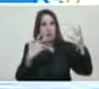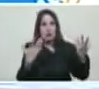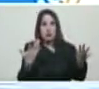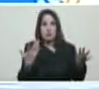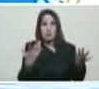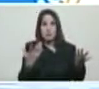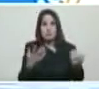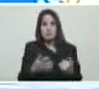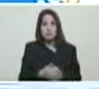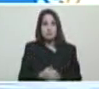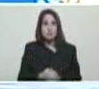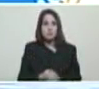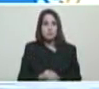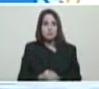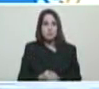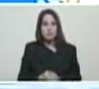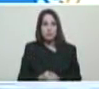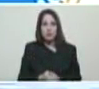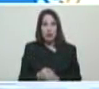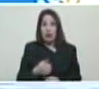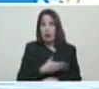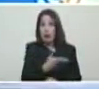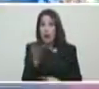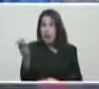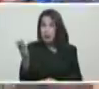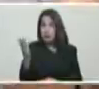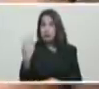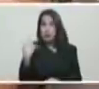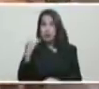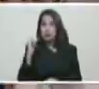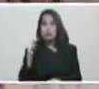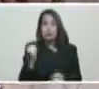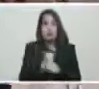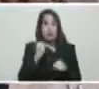montones Aquí están los trabajadores de la